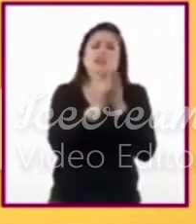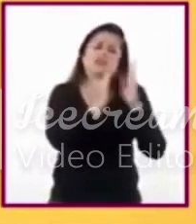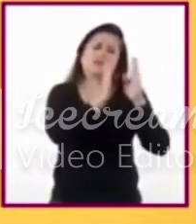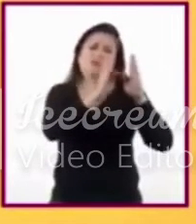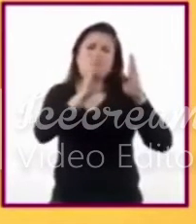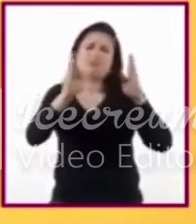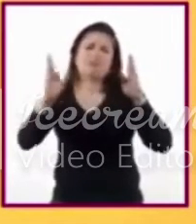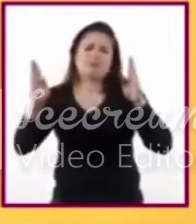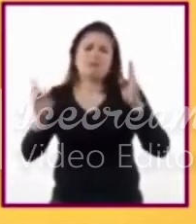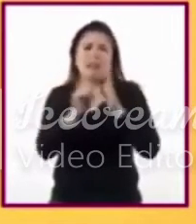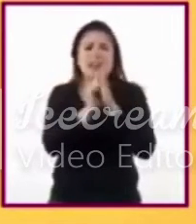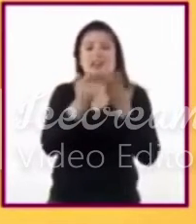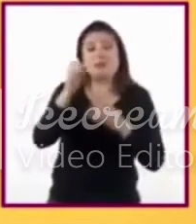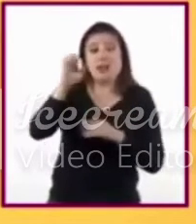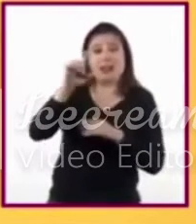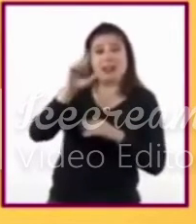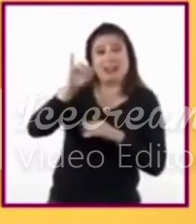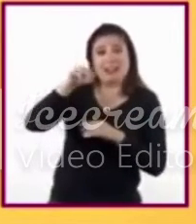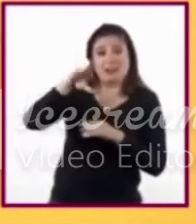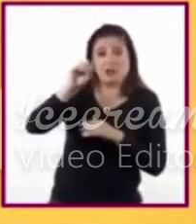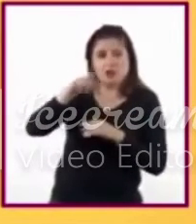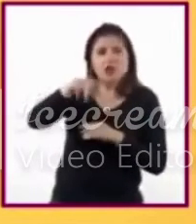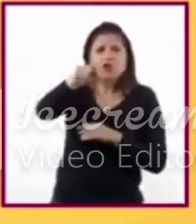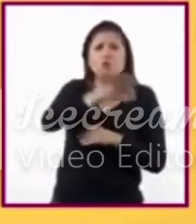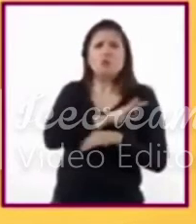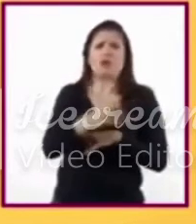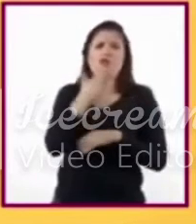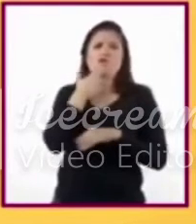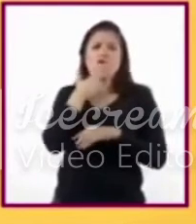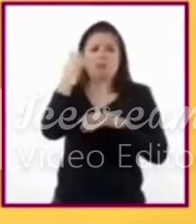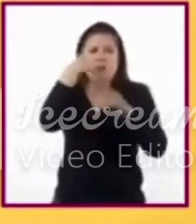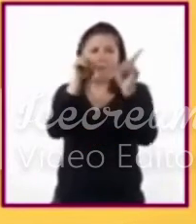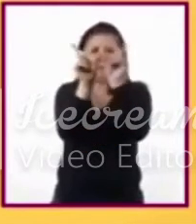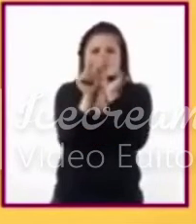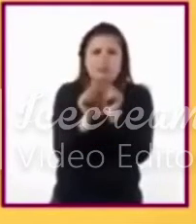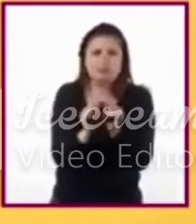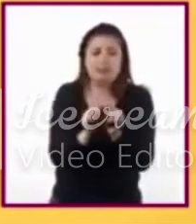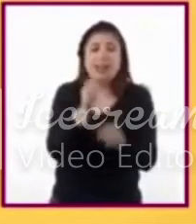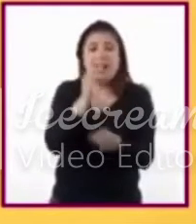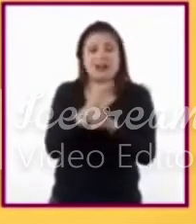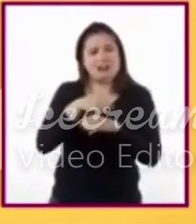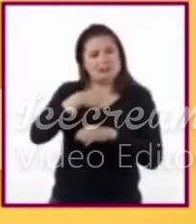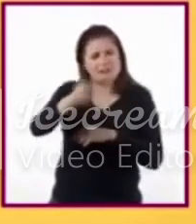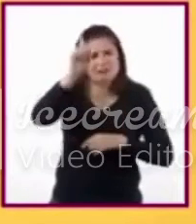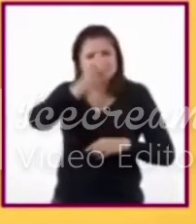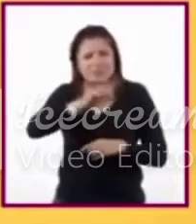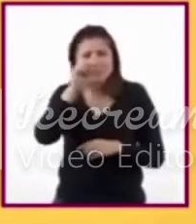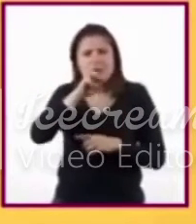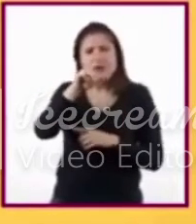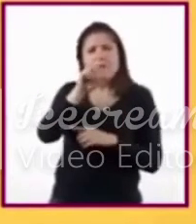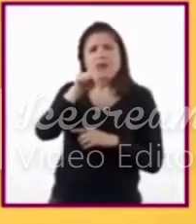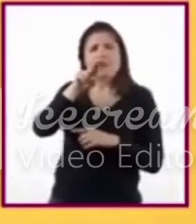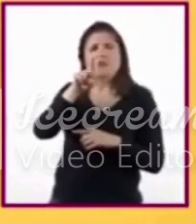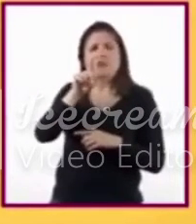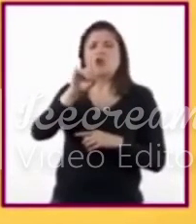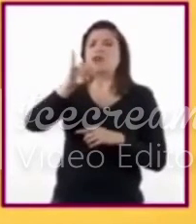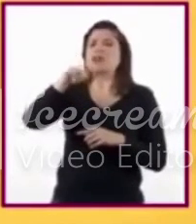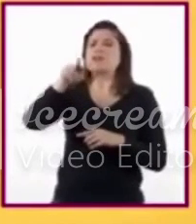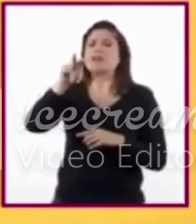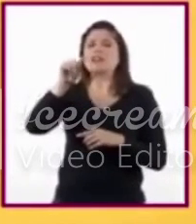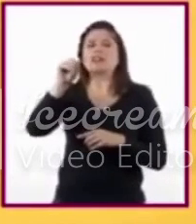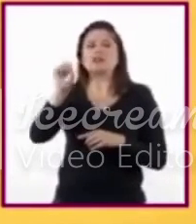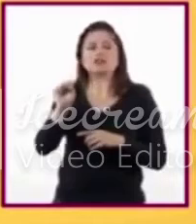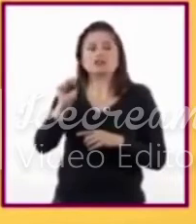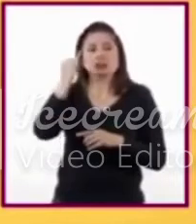colección de los libros del Rincón que pueden usar para ello. En esta ocasión les recomendamos Menudos Inventos